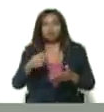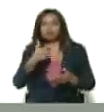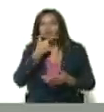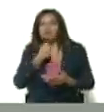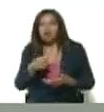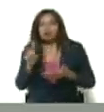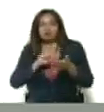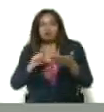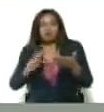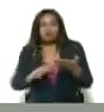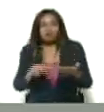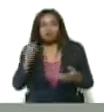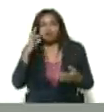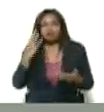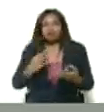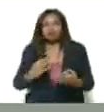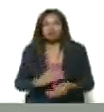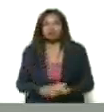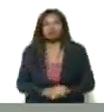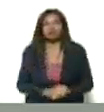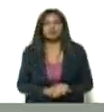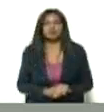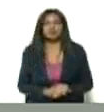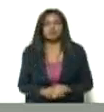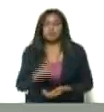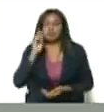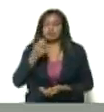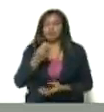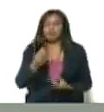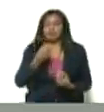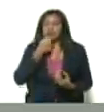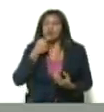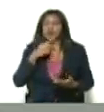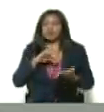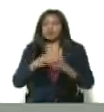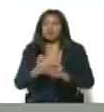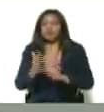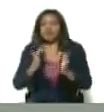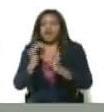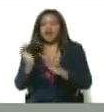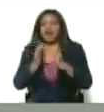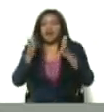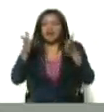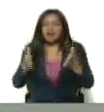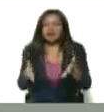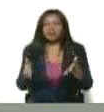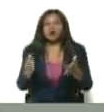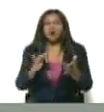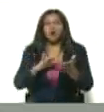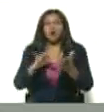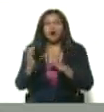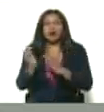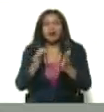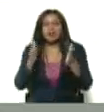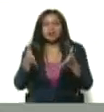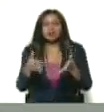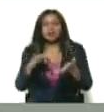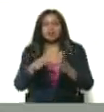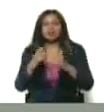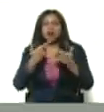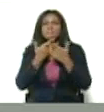lectura y, bueno, de una interpretación muy hermosa del Cristo Redentor, del Cristo Liberador, del